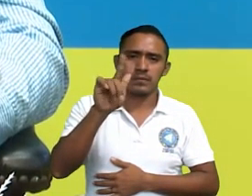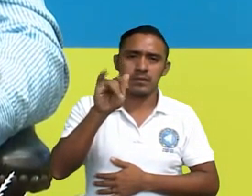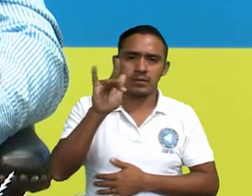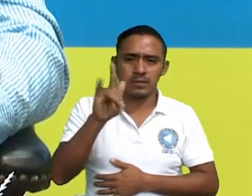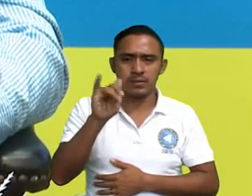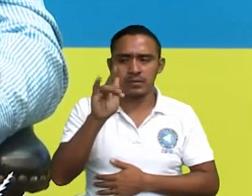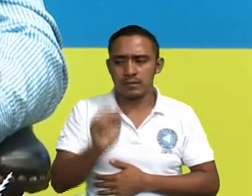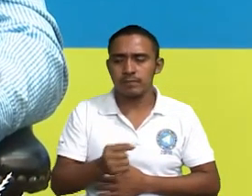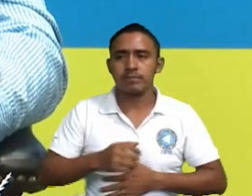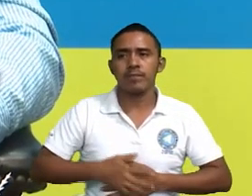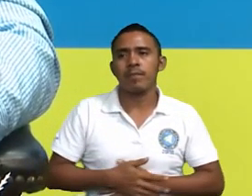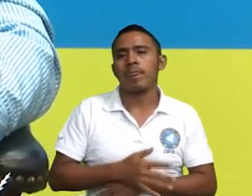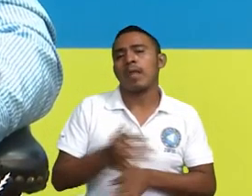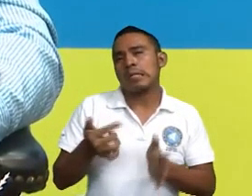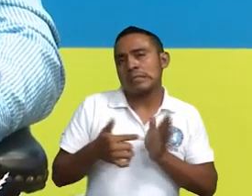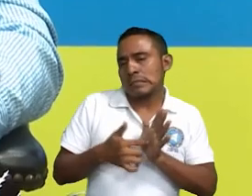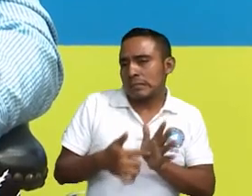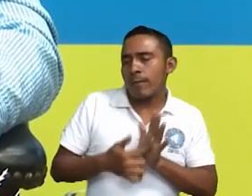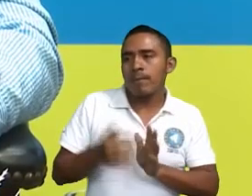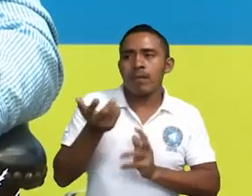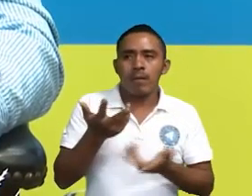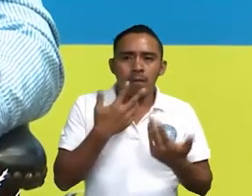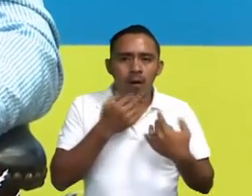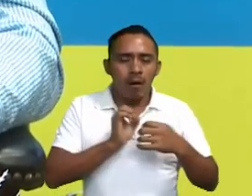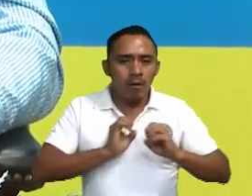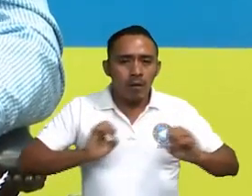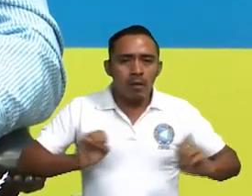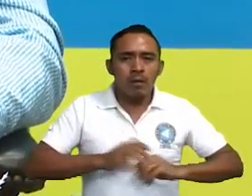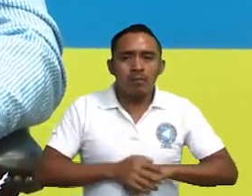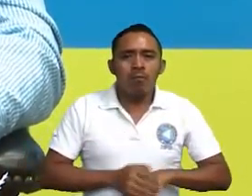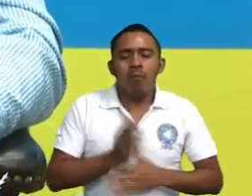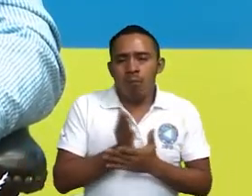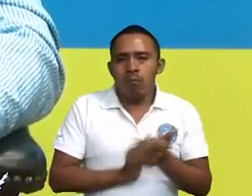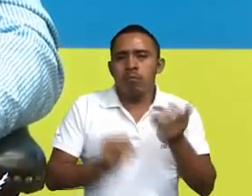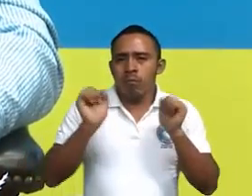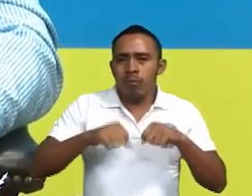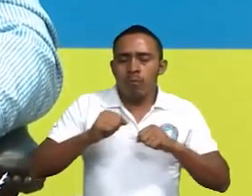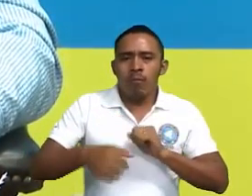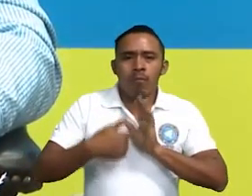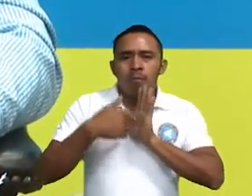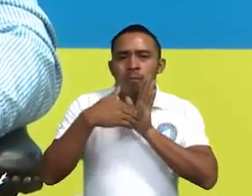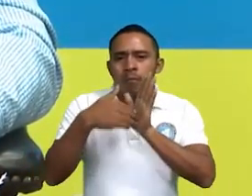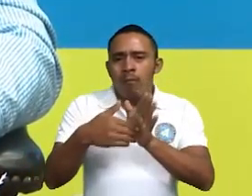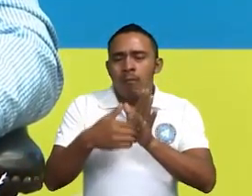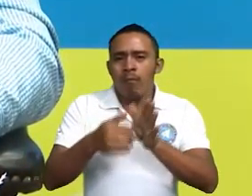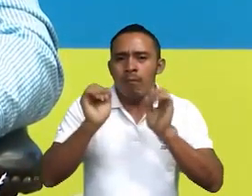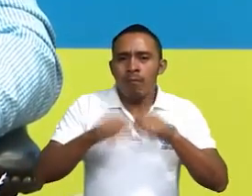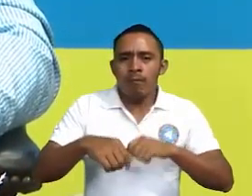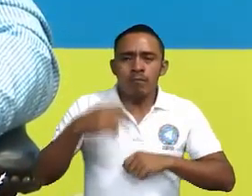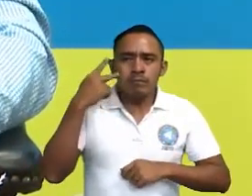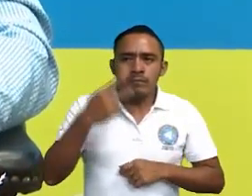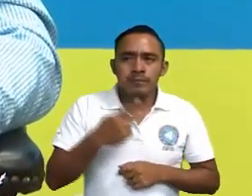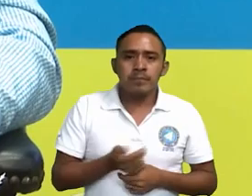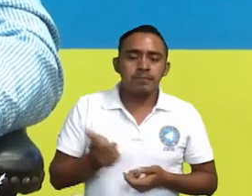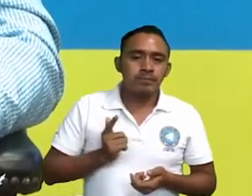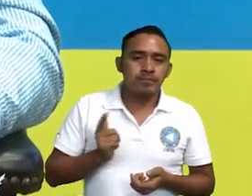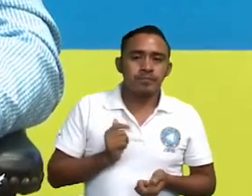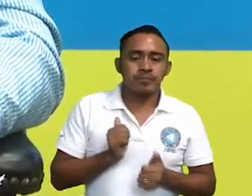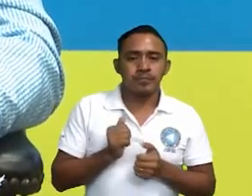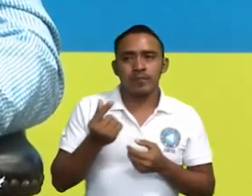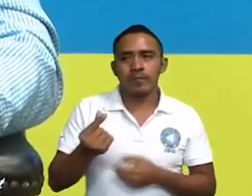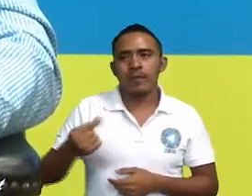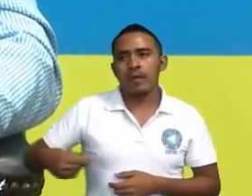doctor, obviamente si es asintomático, hay señales que nos pueden demostrar que nosotros podemos tener piedra en la vesícula. Por ejemplo,